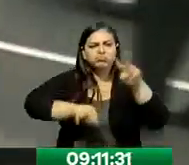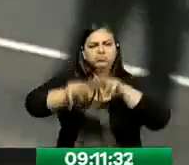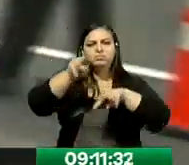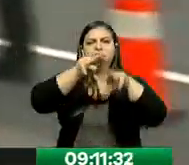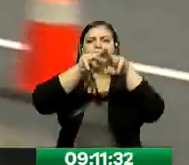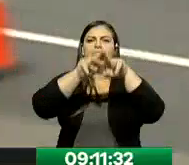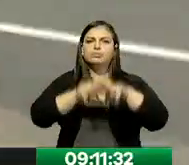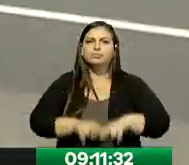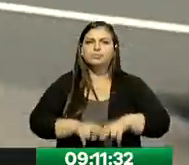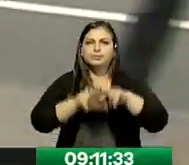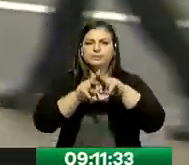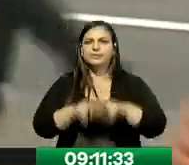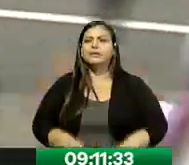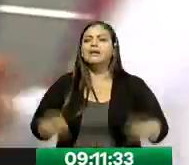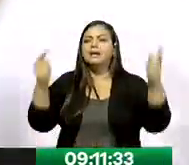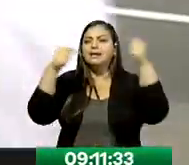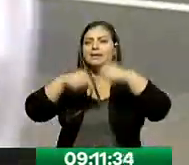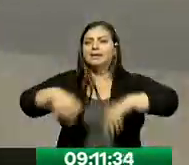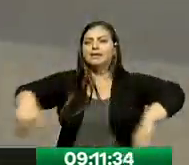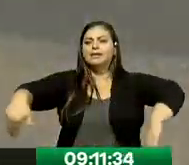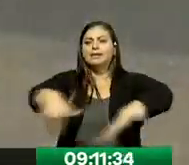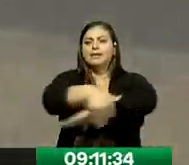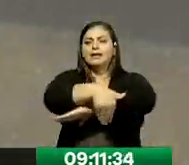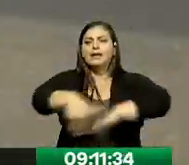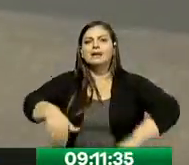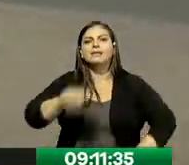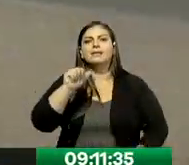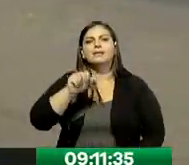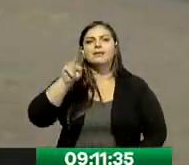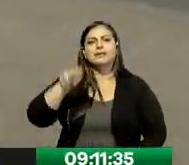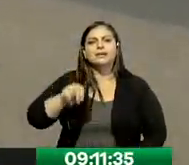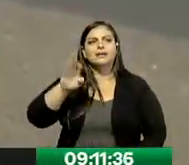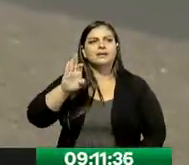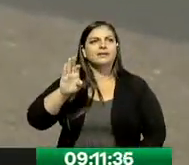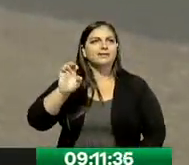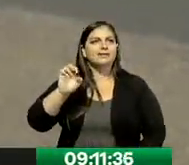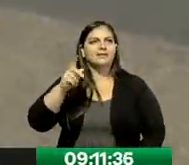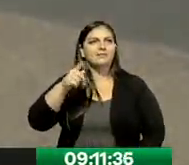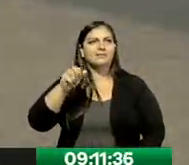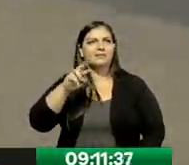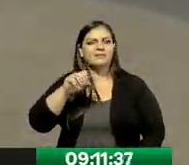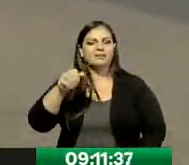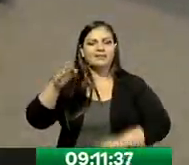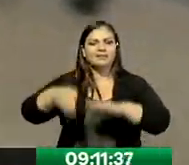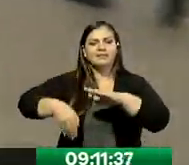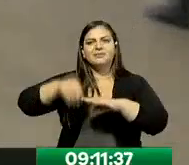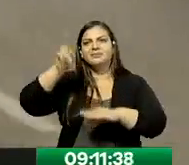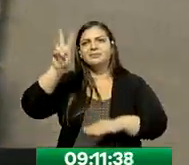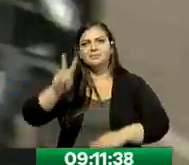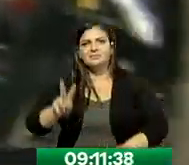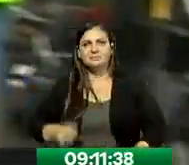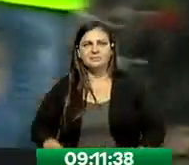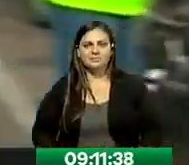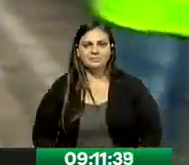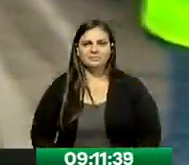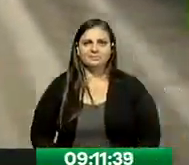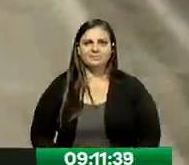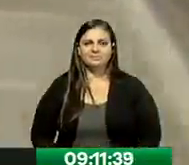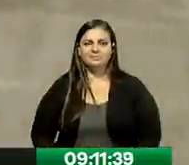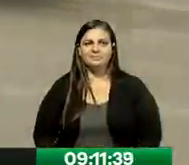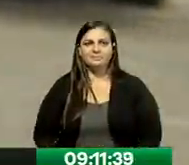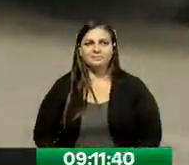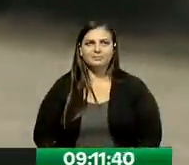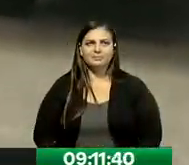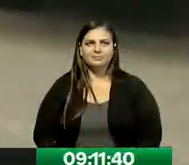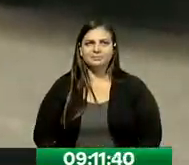se generan en estos instantes desde la ciudad de Guayaquil. Vamos a retornar a estudio, no sin antes despedirnos ya,